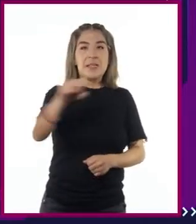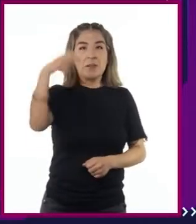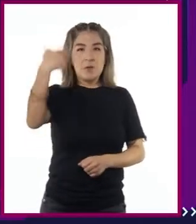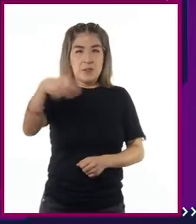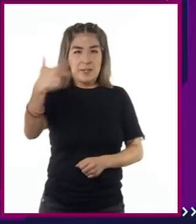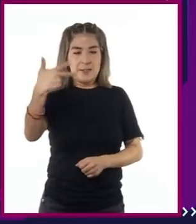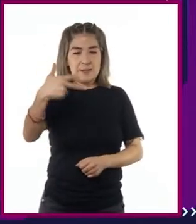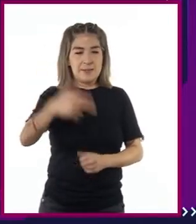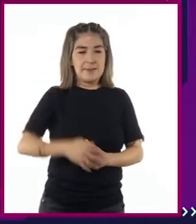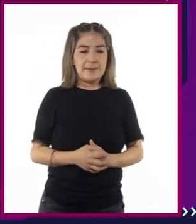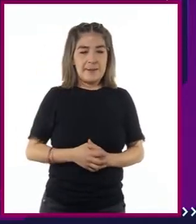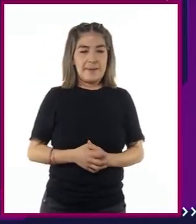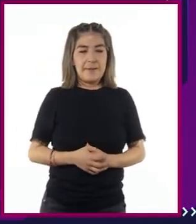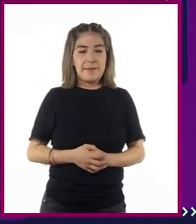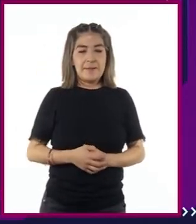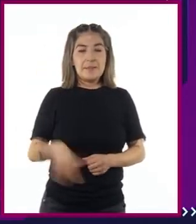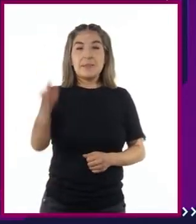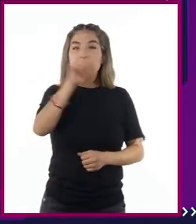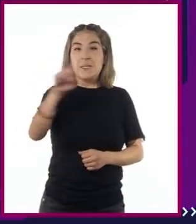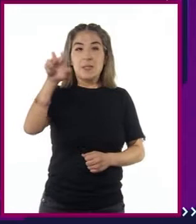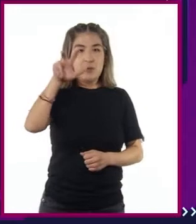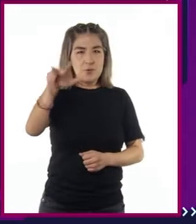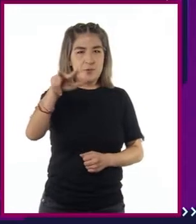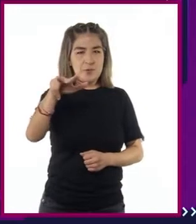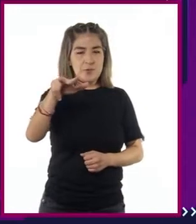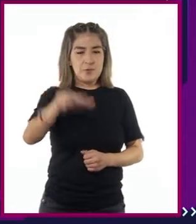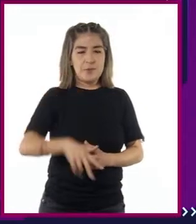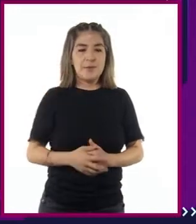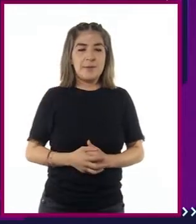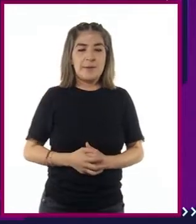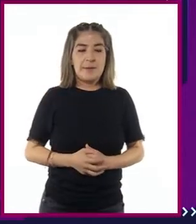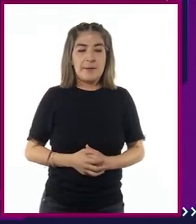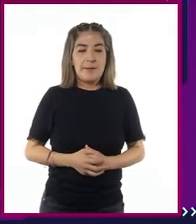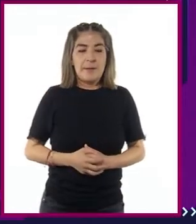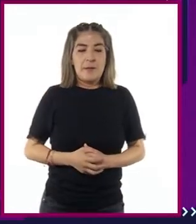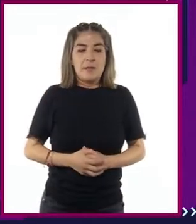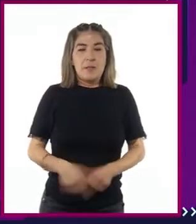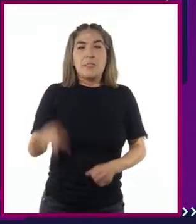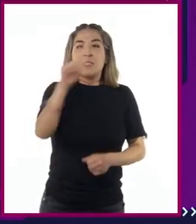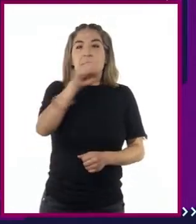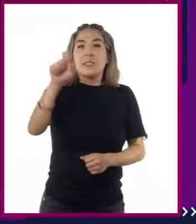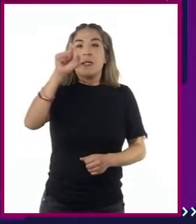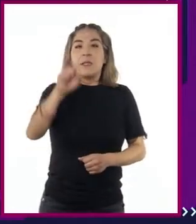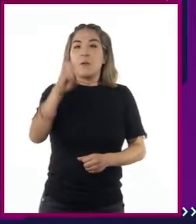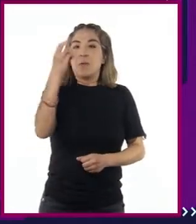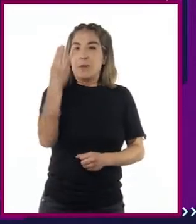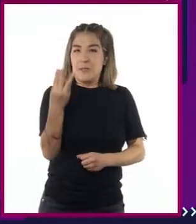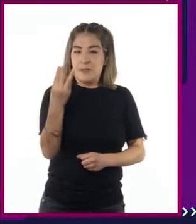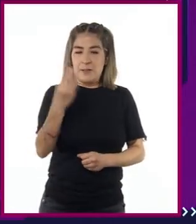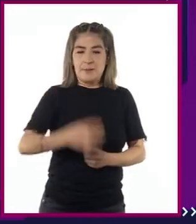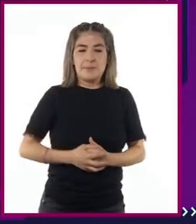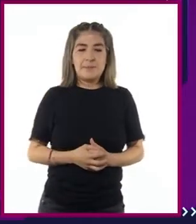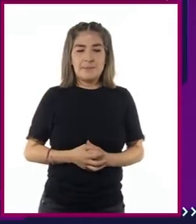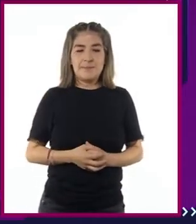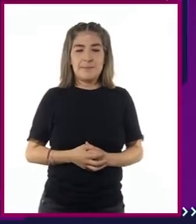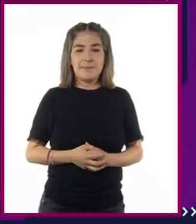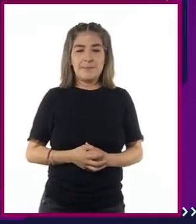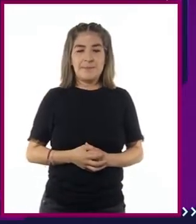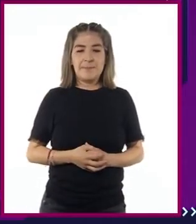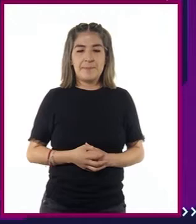grados, inciso B, 118 grados, inciso C, 123